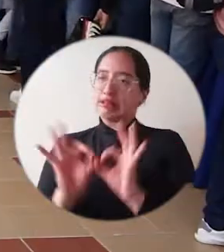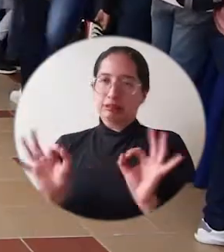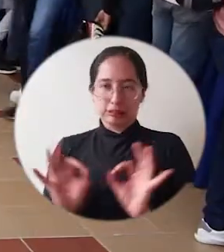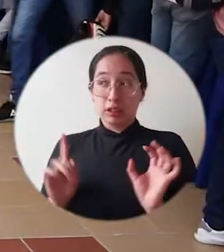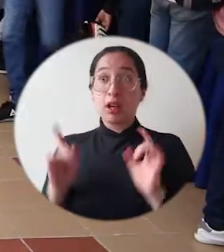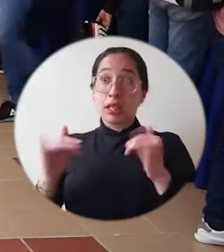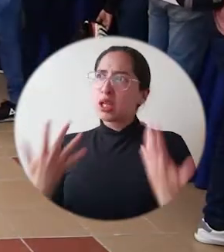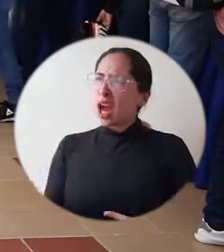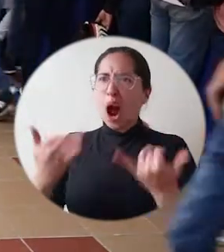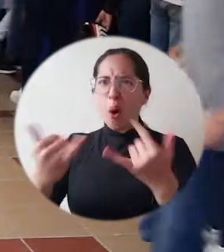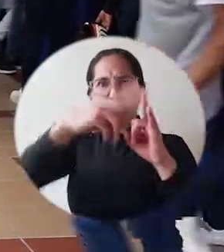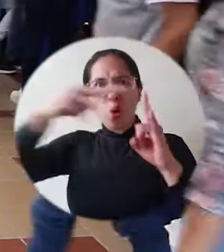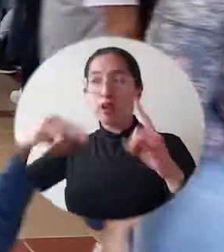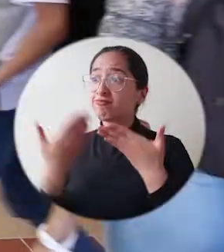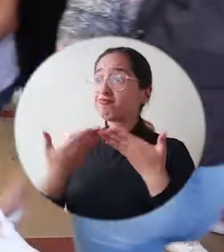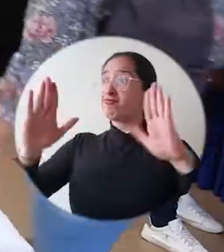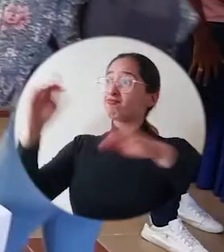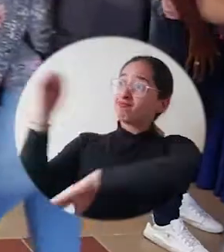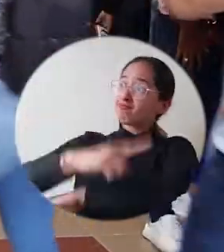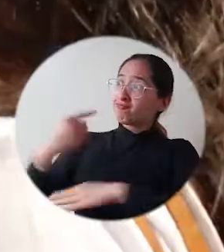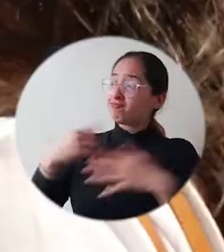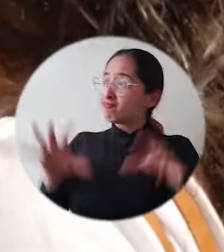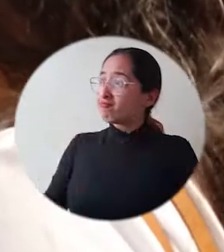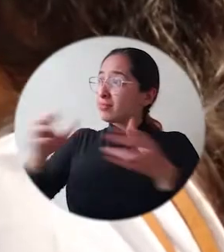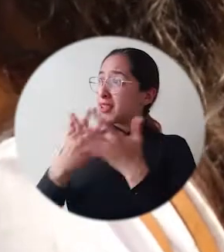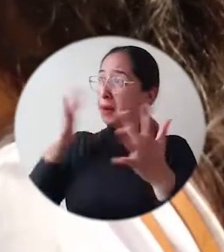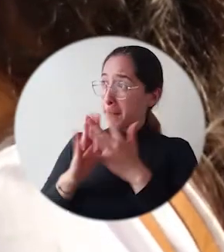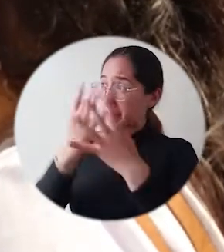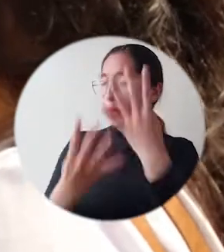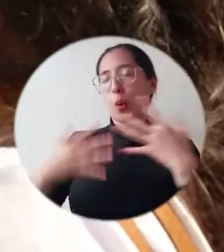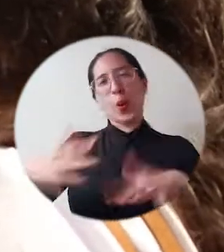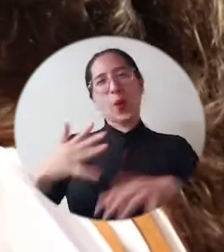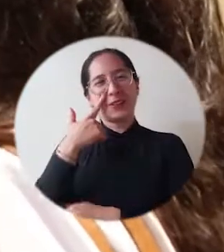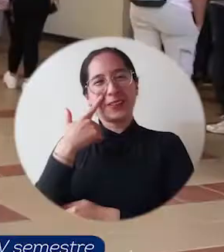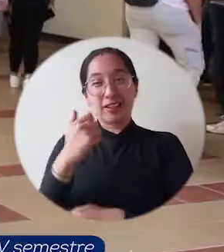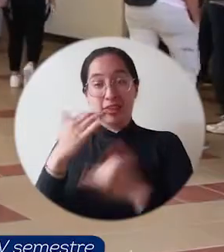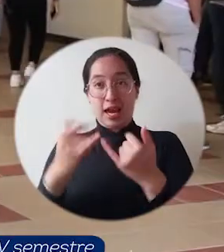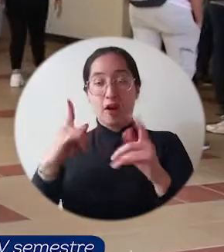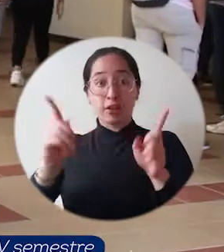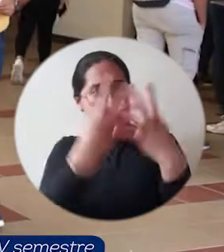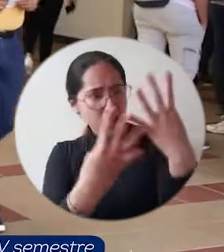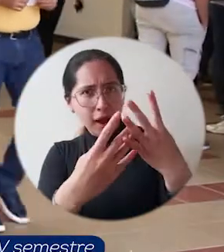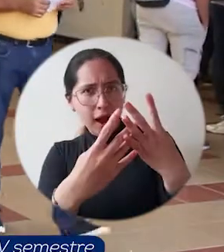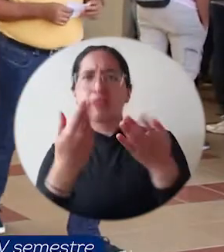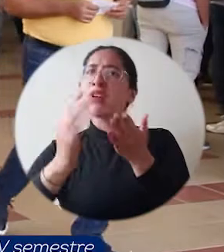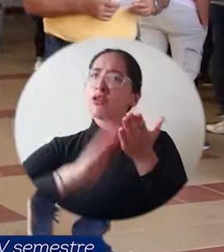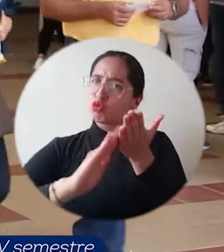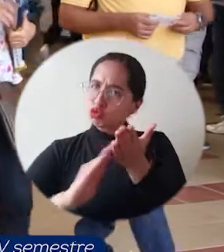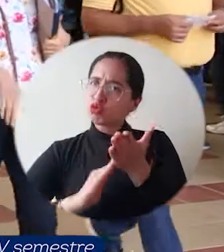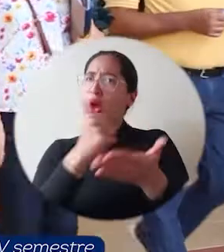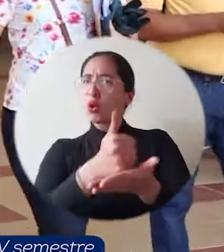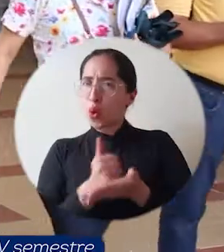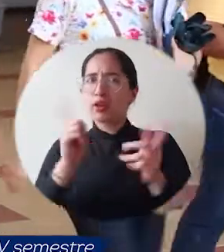vivir. Entonces es genial que la universidad haya abierto este campo. Excelente, nos ayuda mucho en la